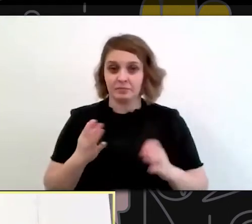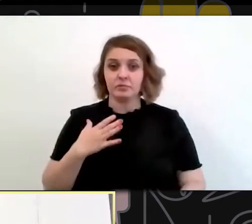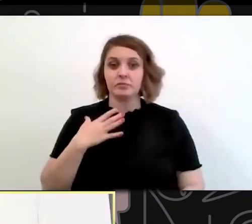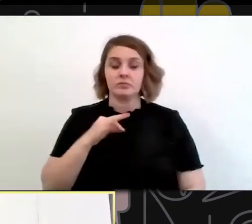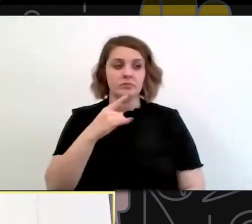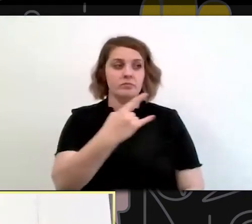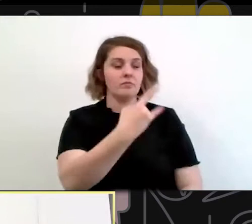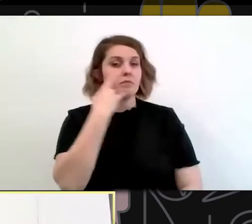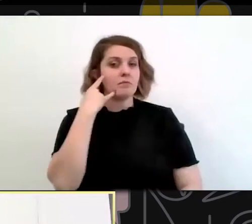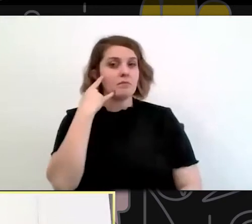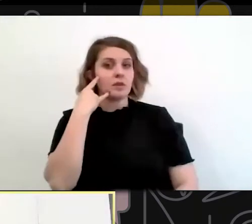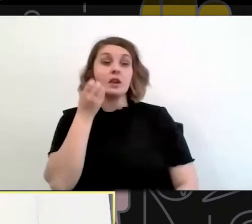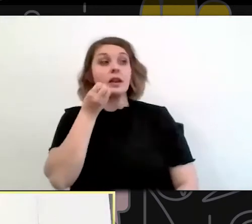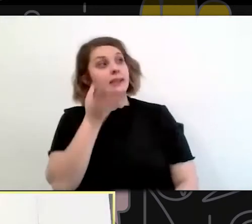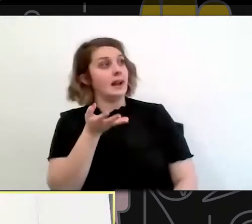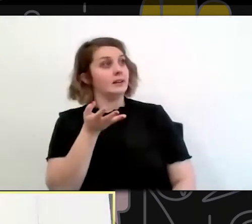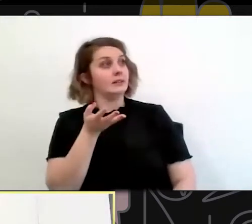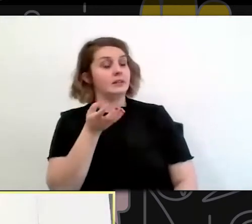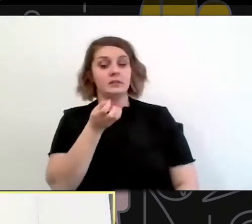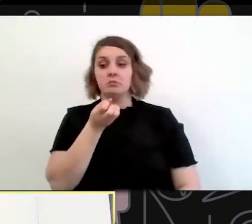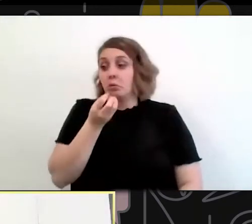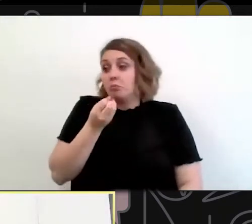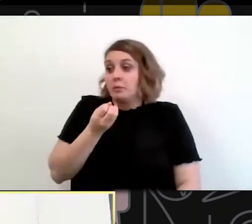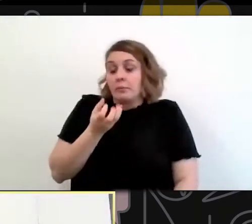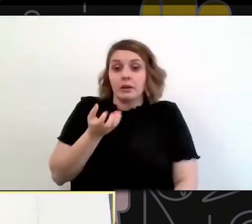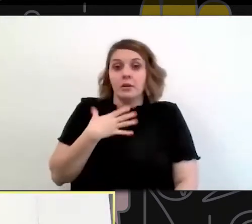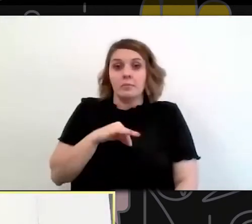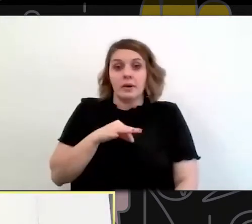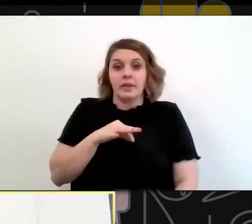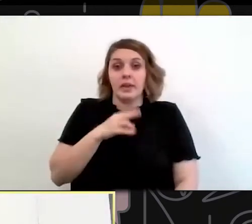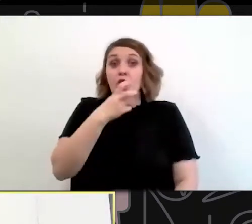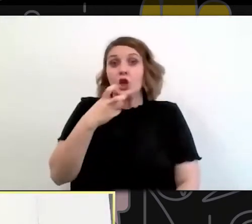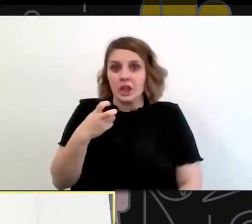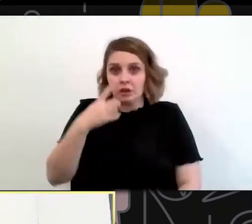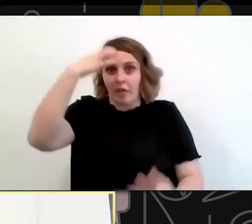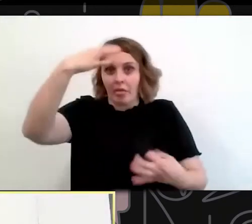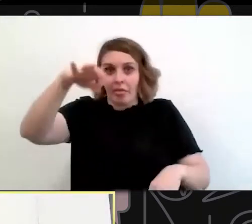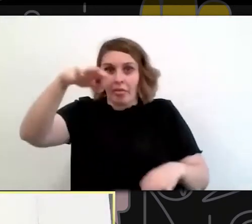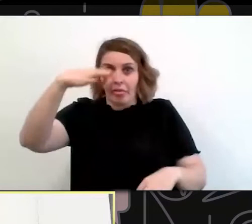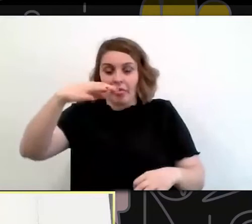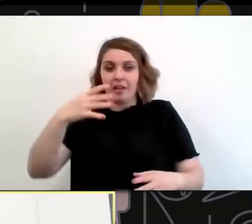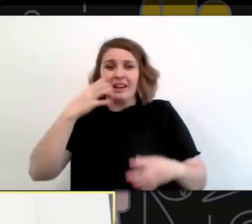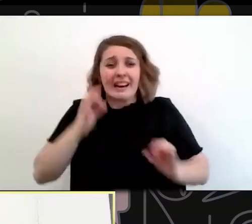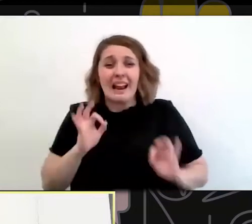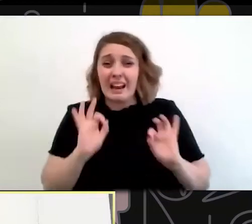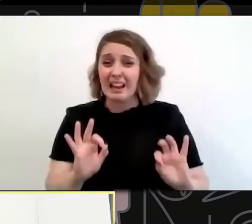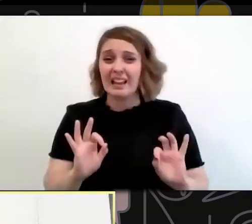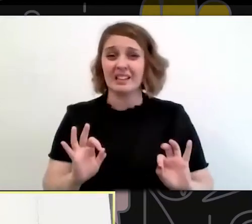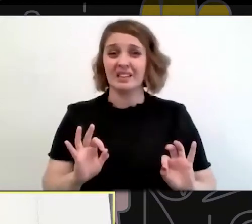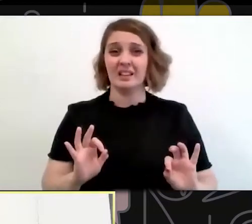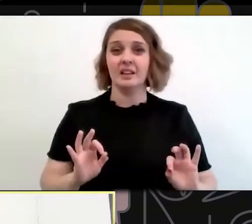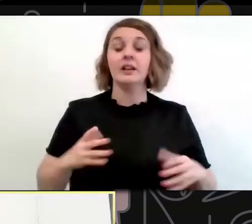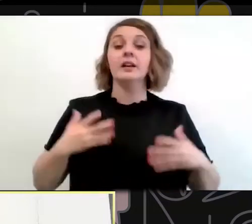perfectamente y decirle, ¿cómo te encuentras? Y él te va a decir, bien, y es posible que esté en 200. Y eso es una realidad, lo estamos viviendo. Y luego